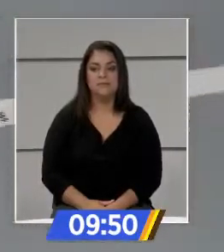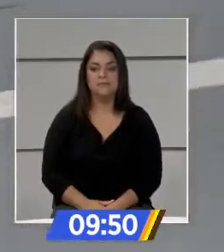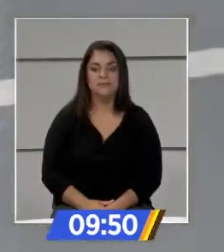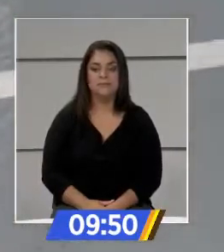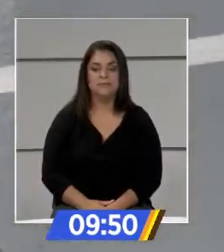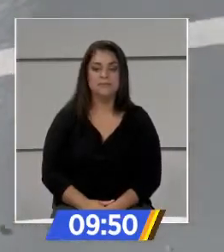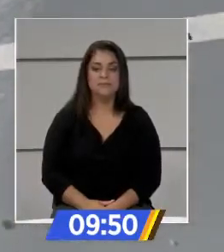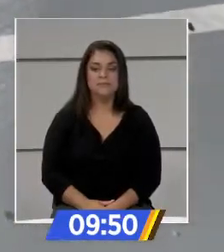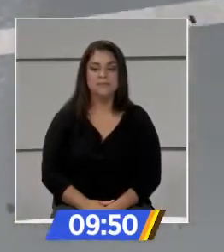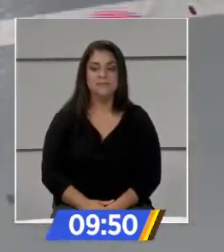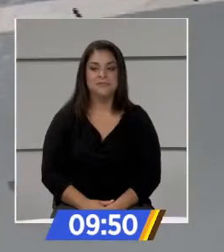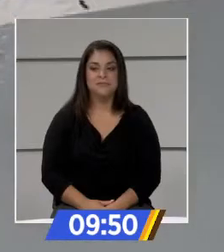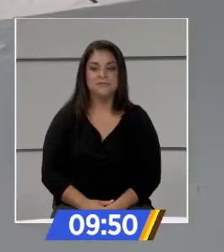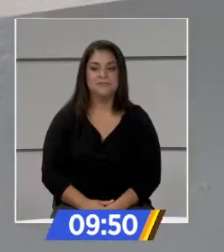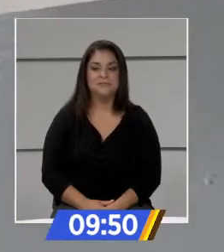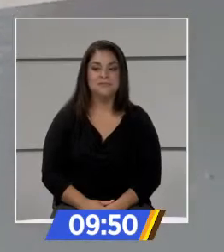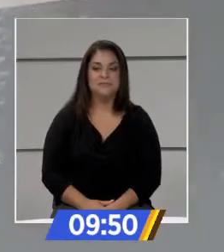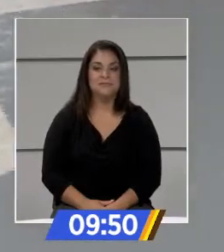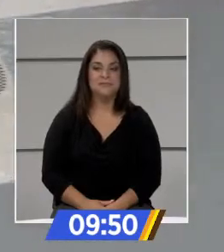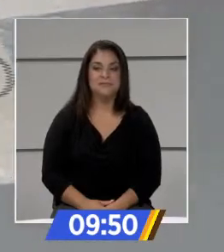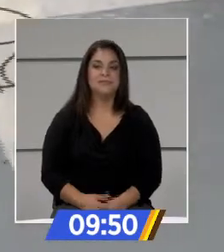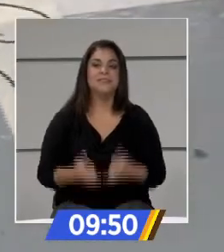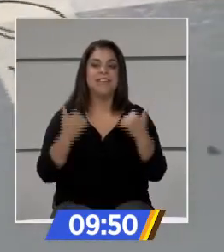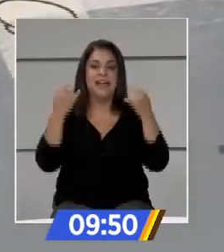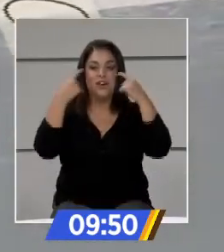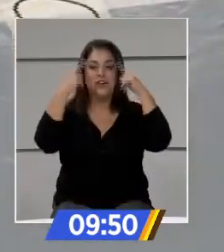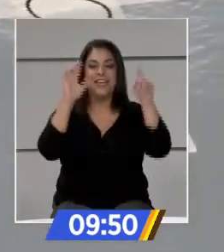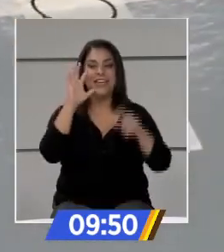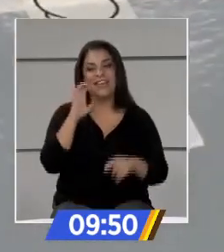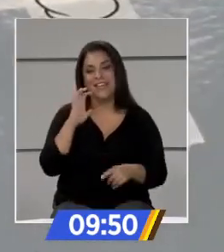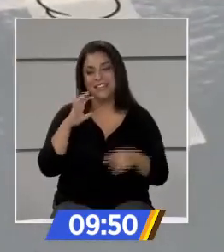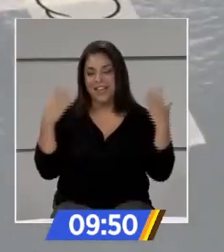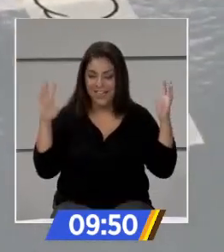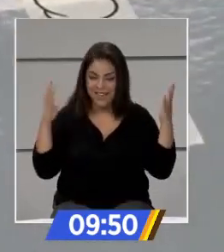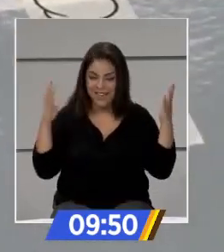Ya llegué. Ya llegué a 500.